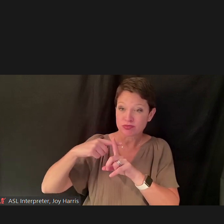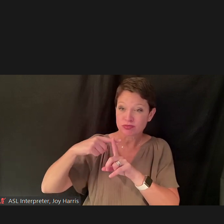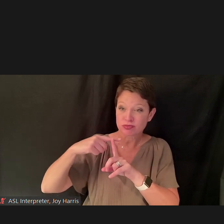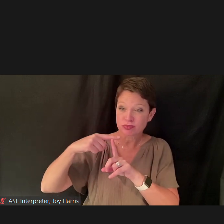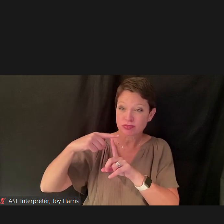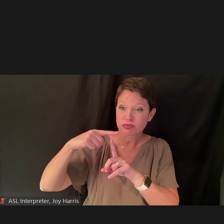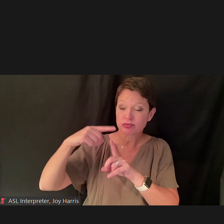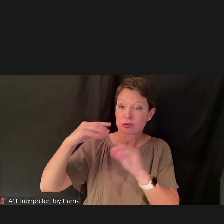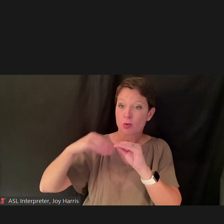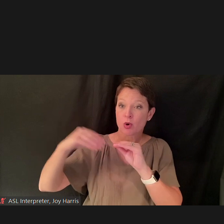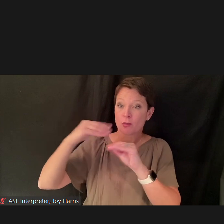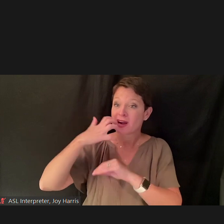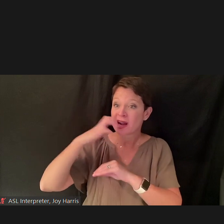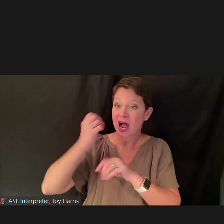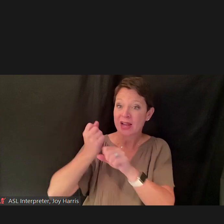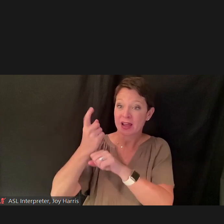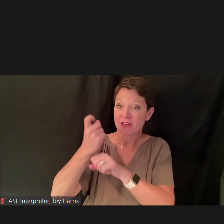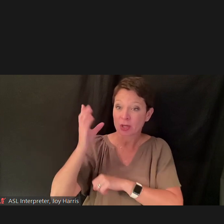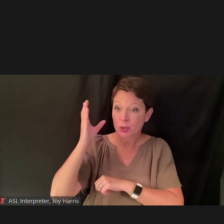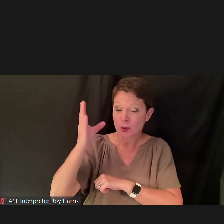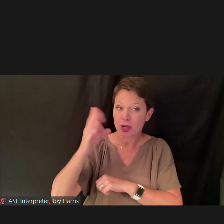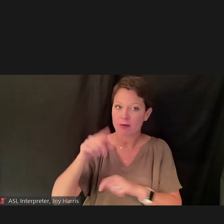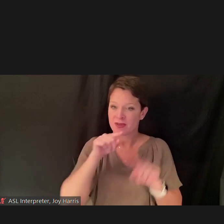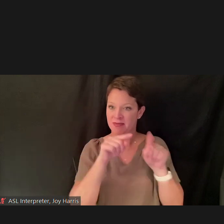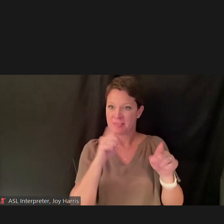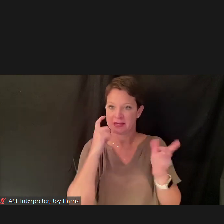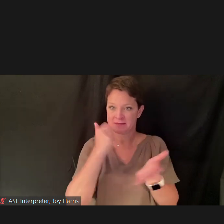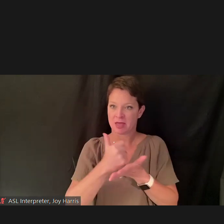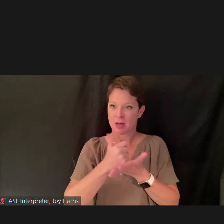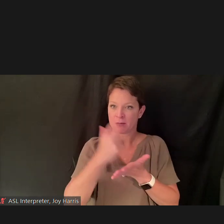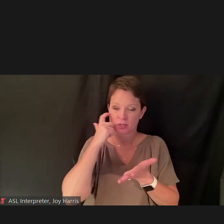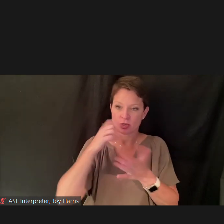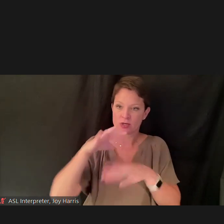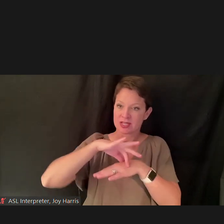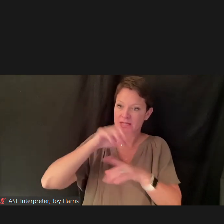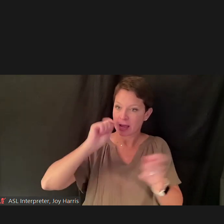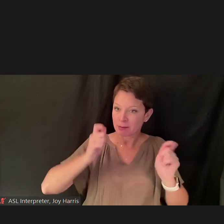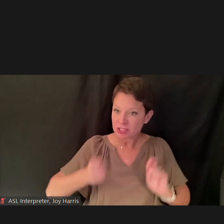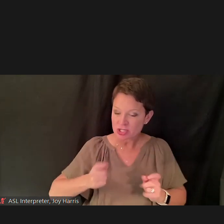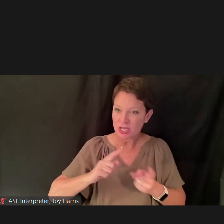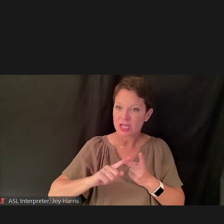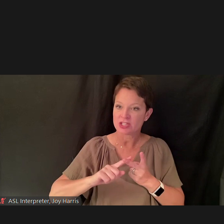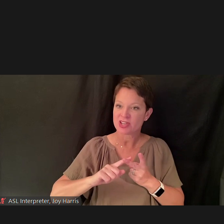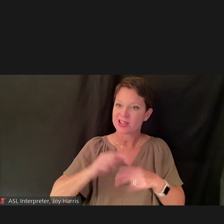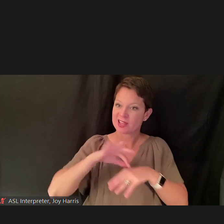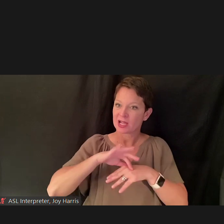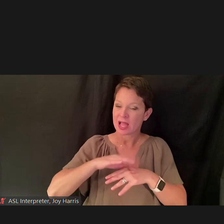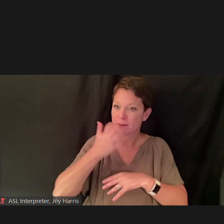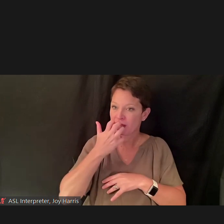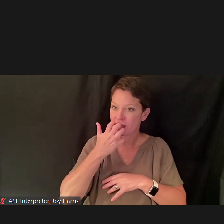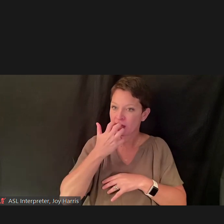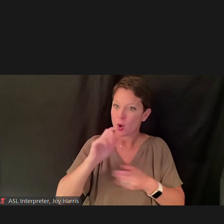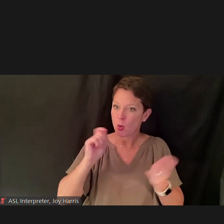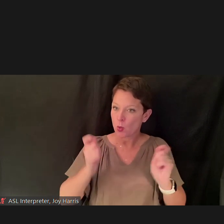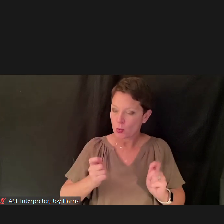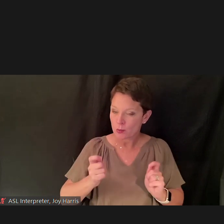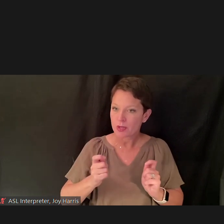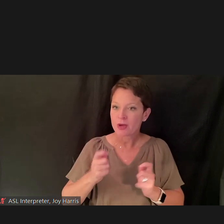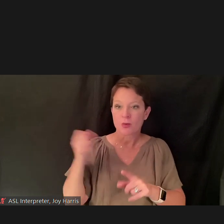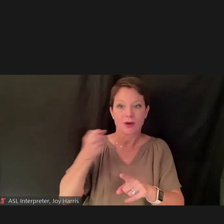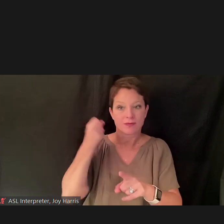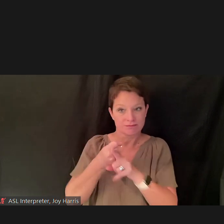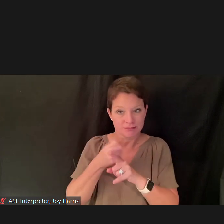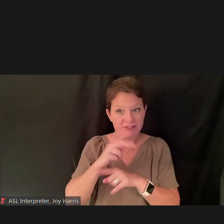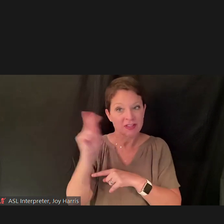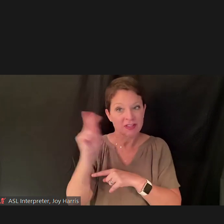Las temperaturas de verano se esperan que sigan más calientes. Esto sigue el clima